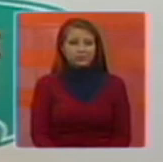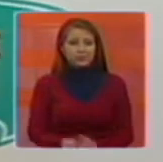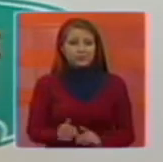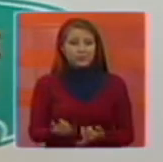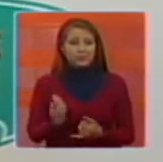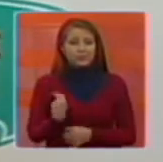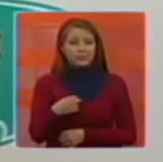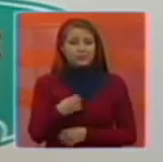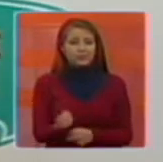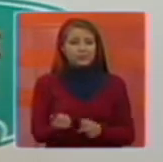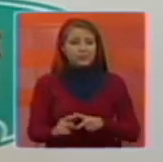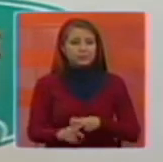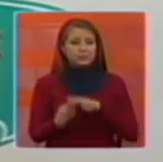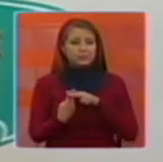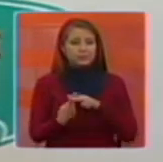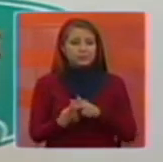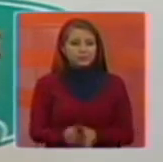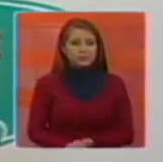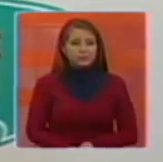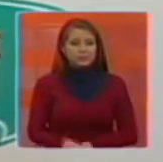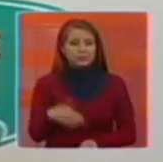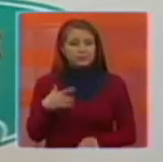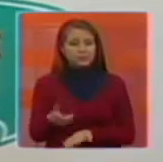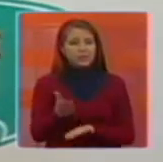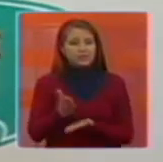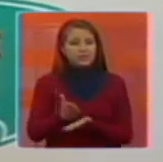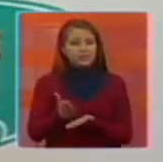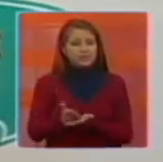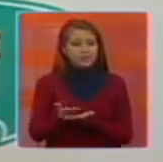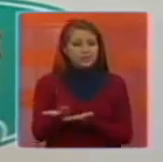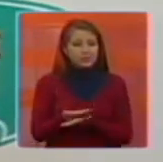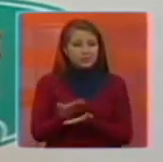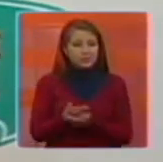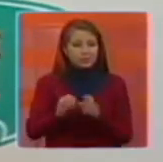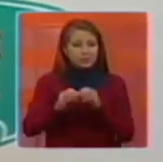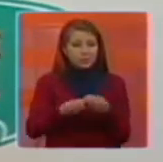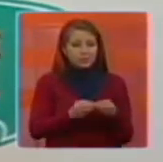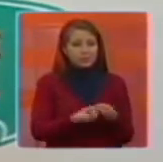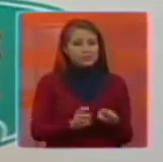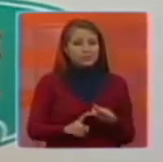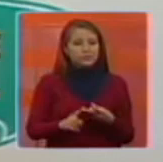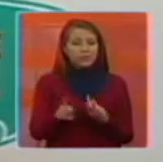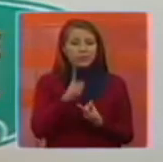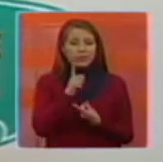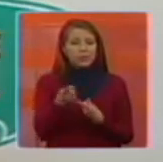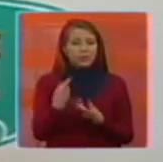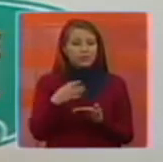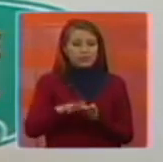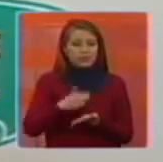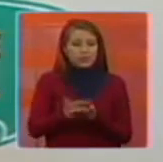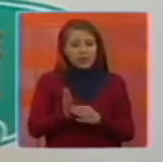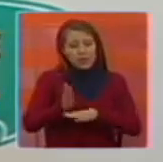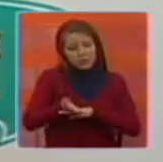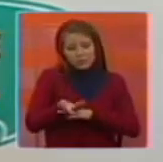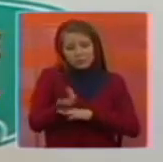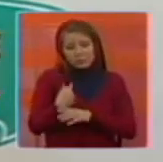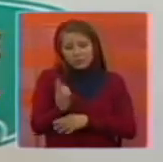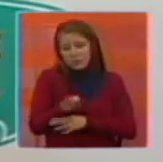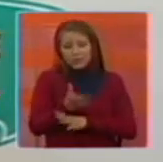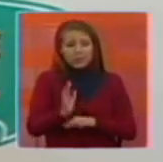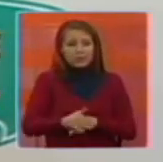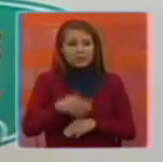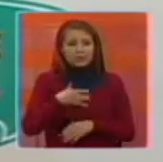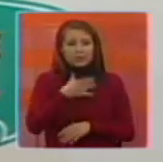Bueno, vamos nosotros a empezar. Aquí yo tengo la cebolla troceada. Usted puede hacer el refrito y luego licuarla. Para mí es mejor,